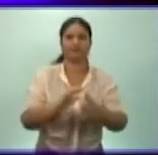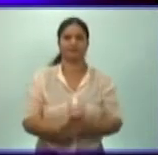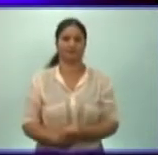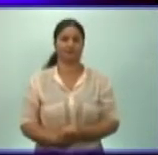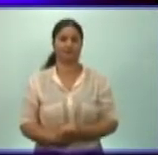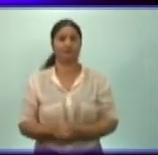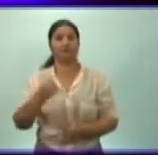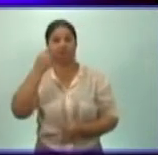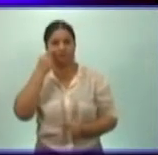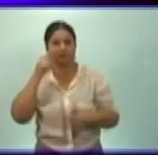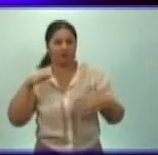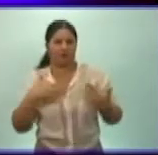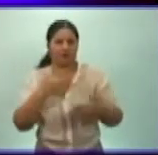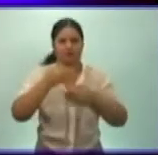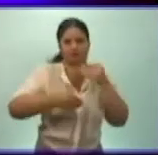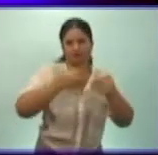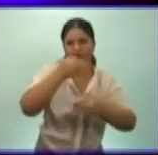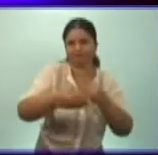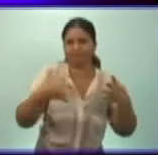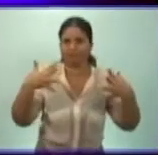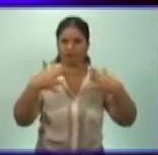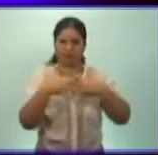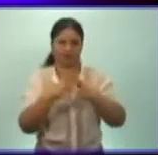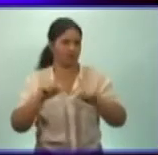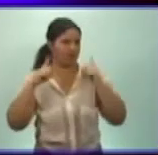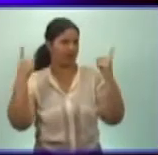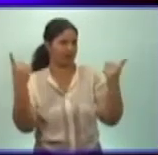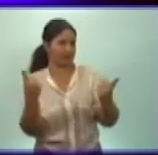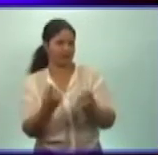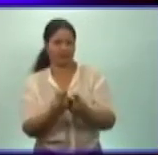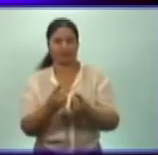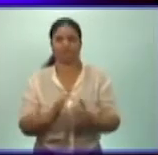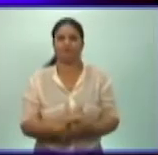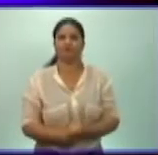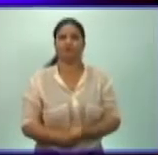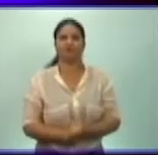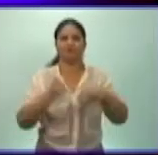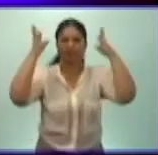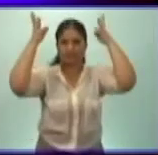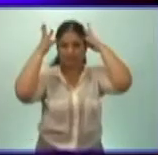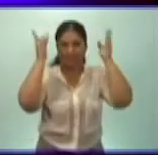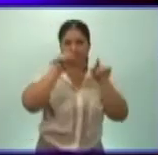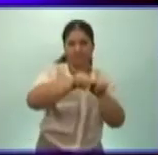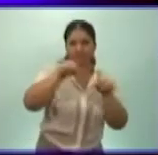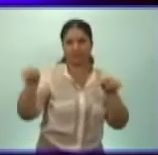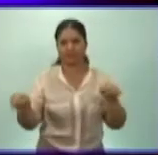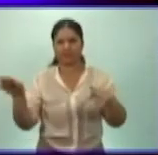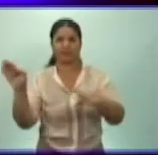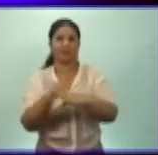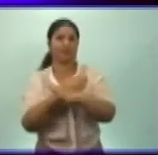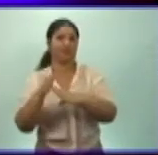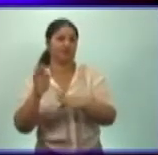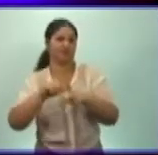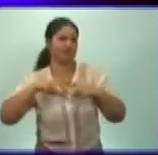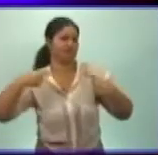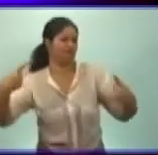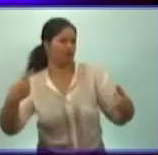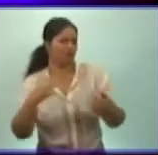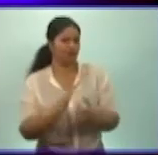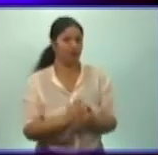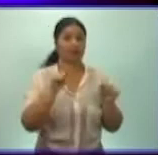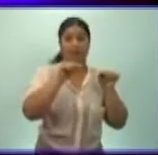de Francia para poder lograr esta monarquía absoluta y esta hegemonía europea en Francia